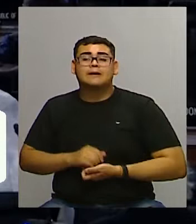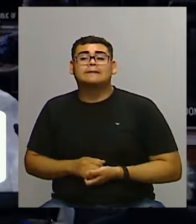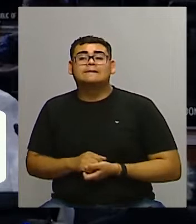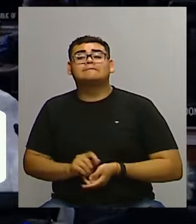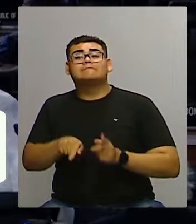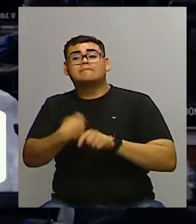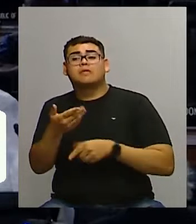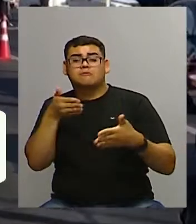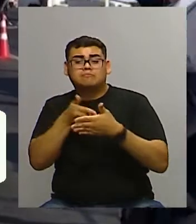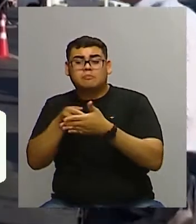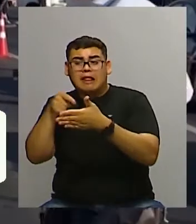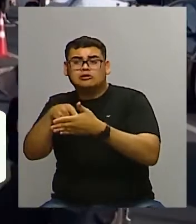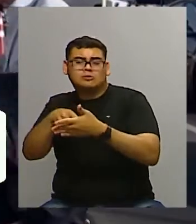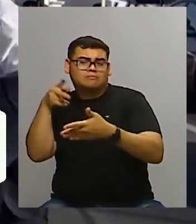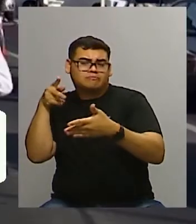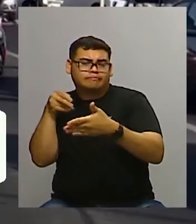los bloqueos